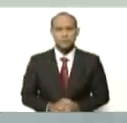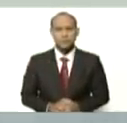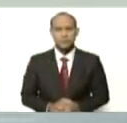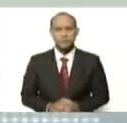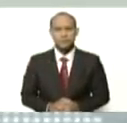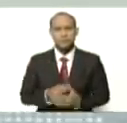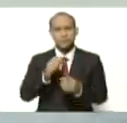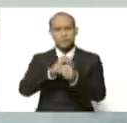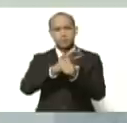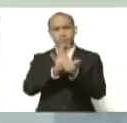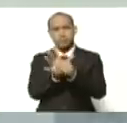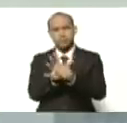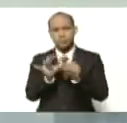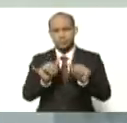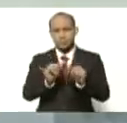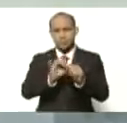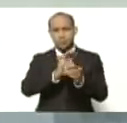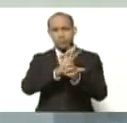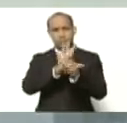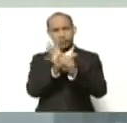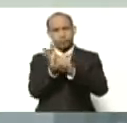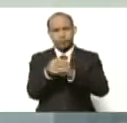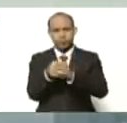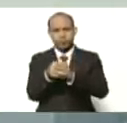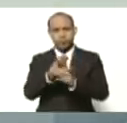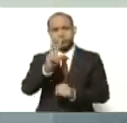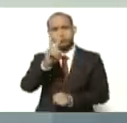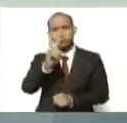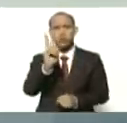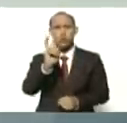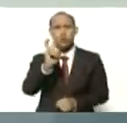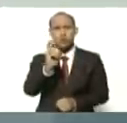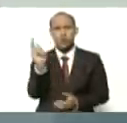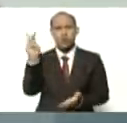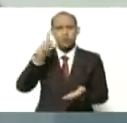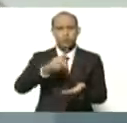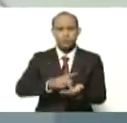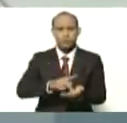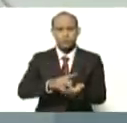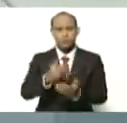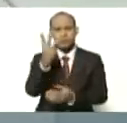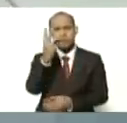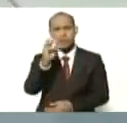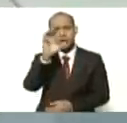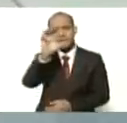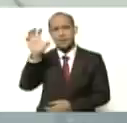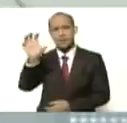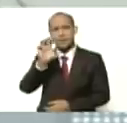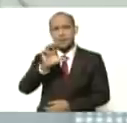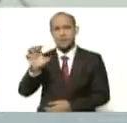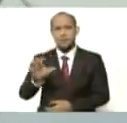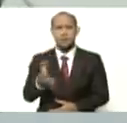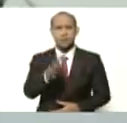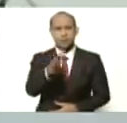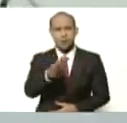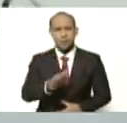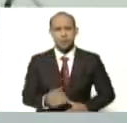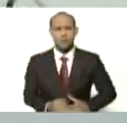del cob y 19 son dos variantes bueno que ya han llegado casi a 30 países me dicen